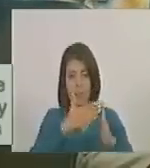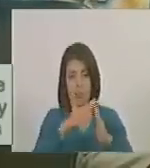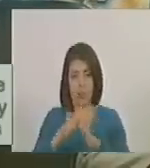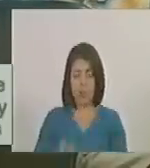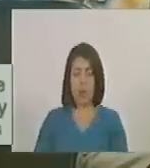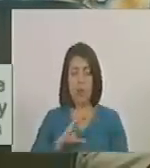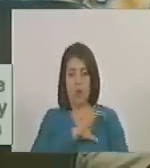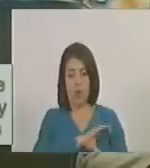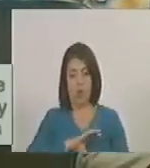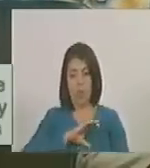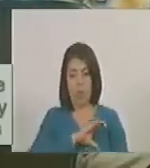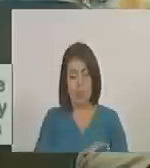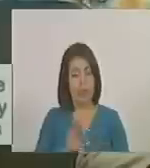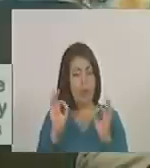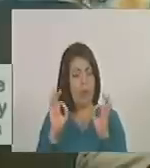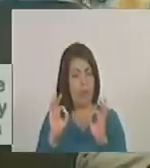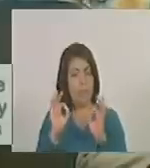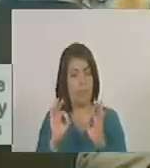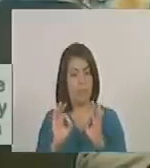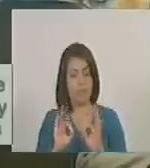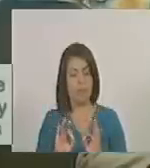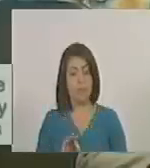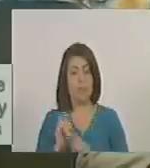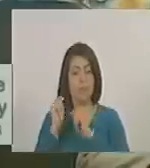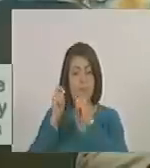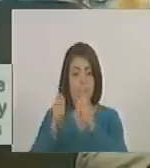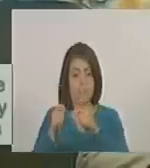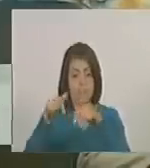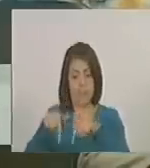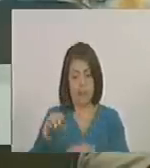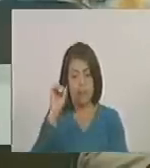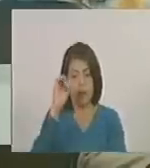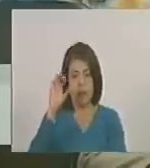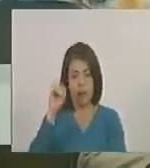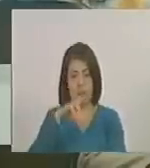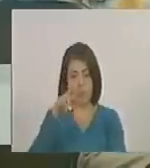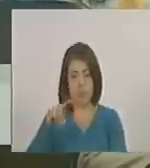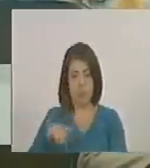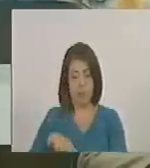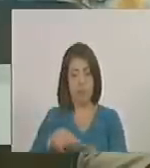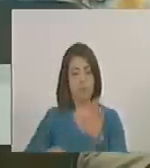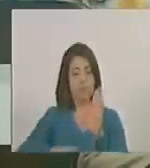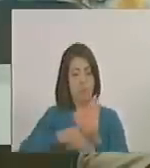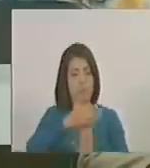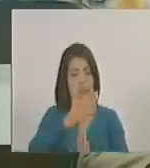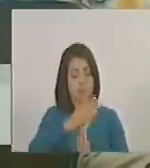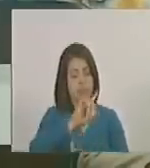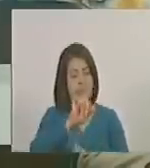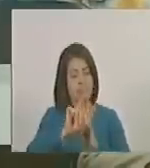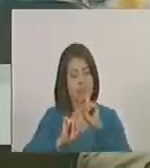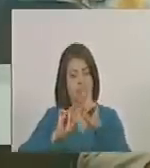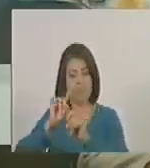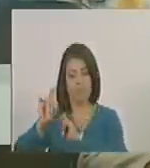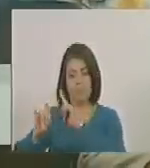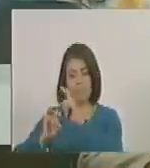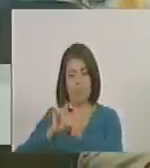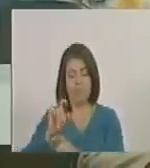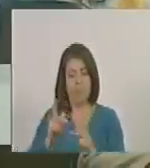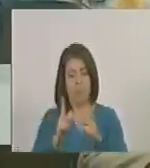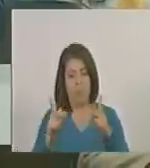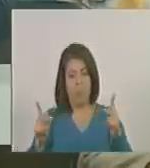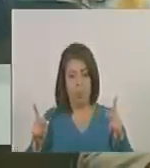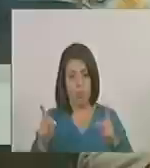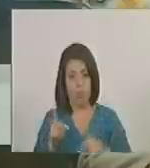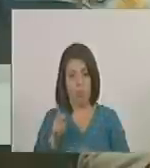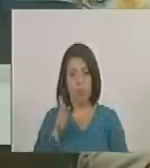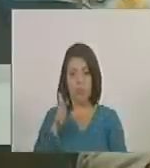y la Comisión Especial designada por esta Asamblea Nacional se fue a una consulta pública nacional. Nos fuimos